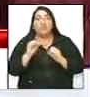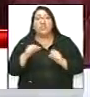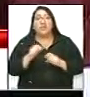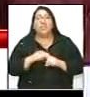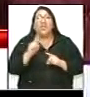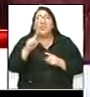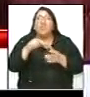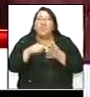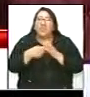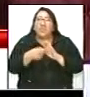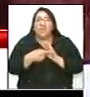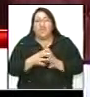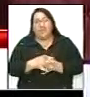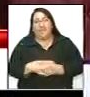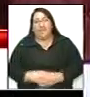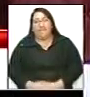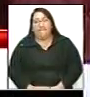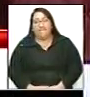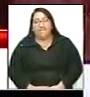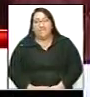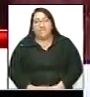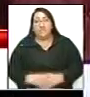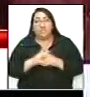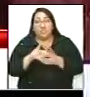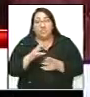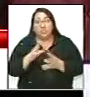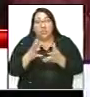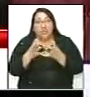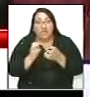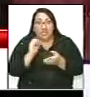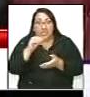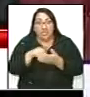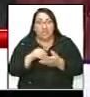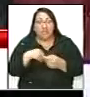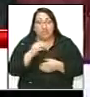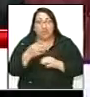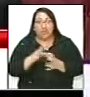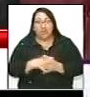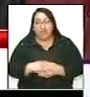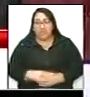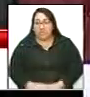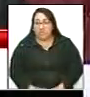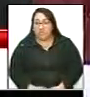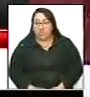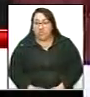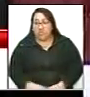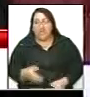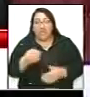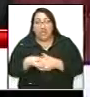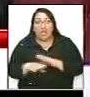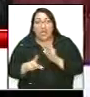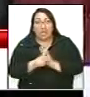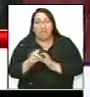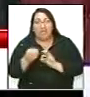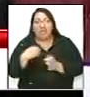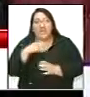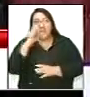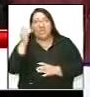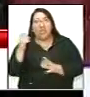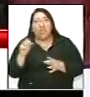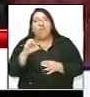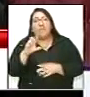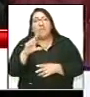ahí hay un problema, pues. Porque si ustedes quieren que tenga su propio presupuesto y esté en la ley de presupuesto, entonces tienen que crearme un